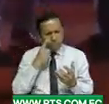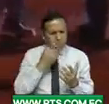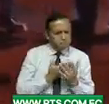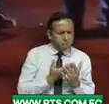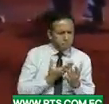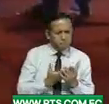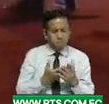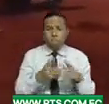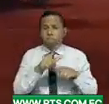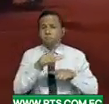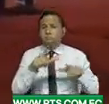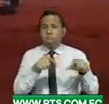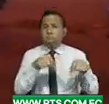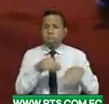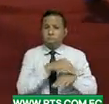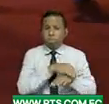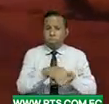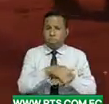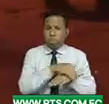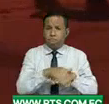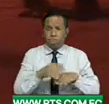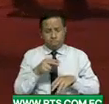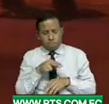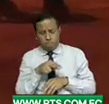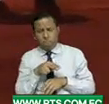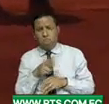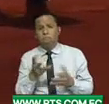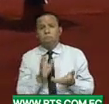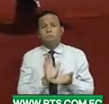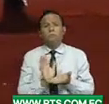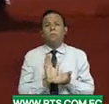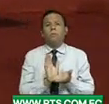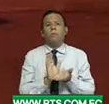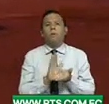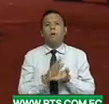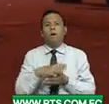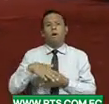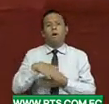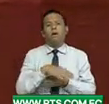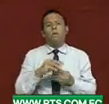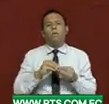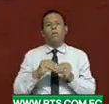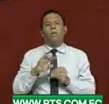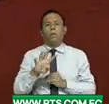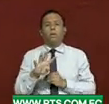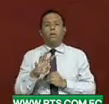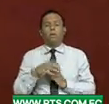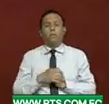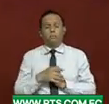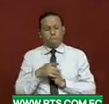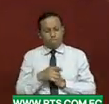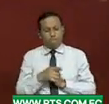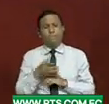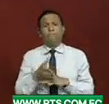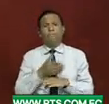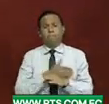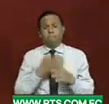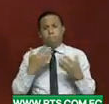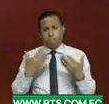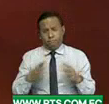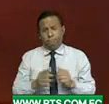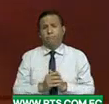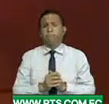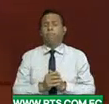aquel lugar entre la vereda y la calle. Estamos en el bloque 4 de Evasión Popular, donde se ha presentado ese nuevo caso